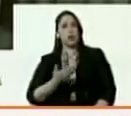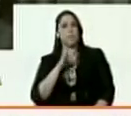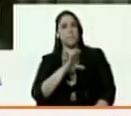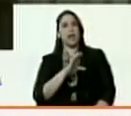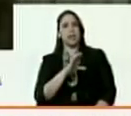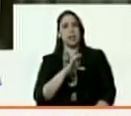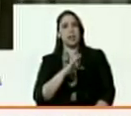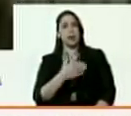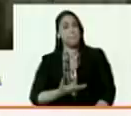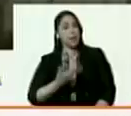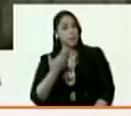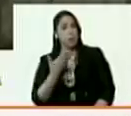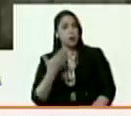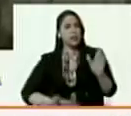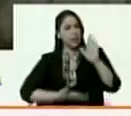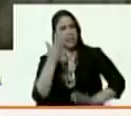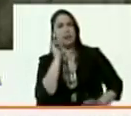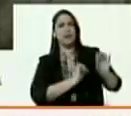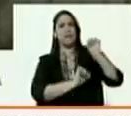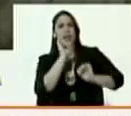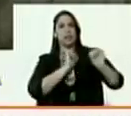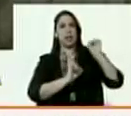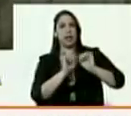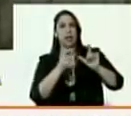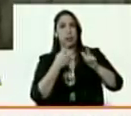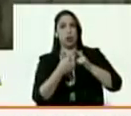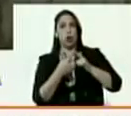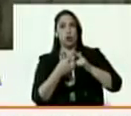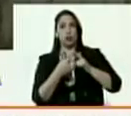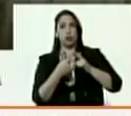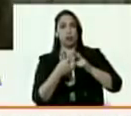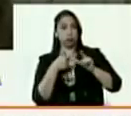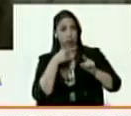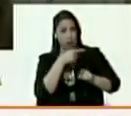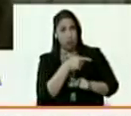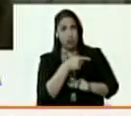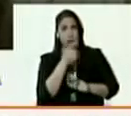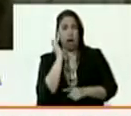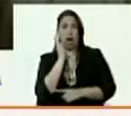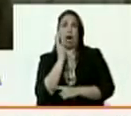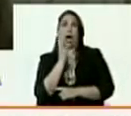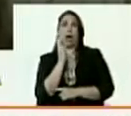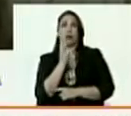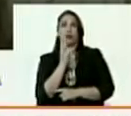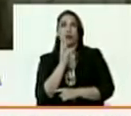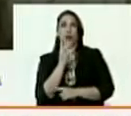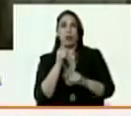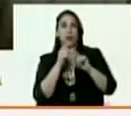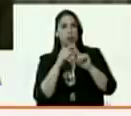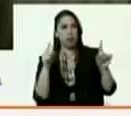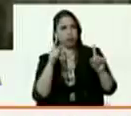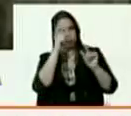me importa salir a defender. Y allí pues un acto de deferencia